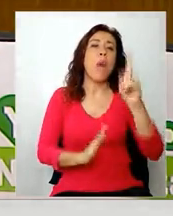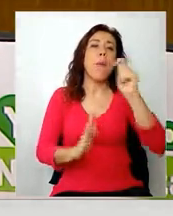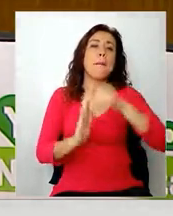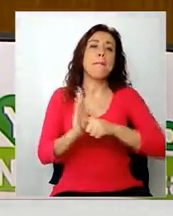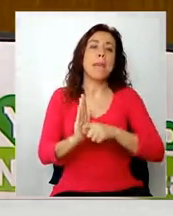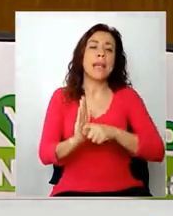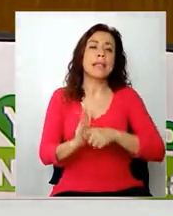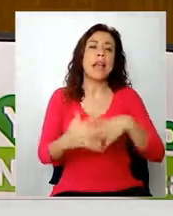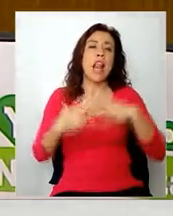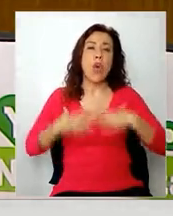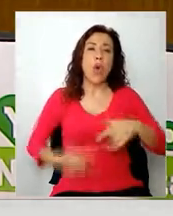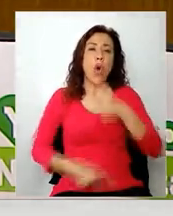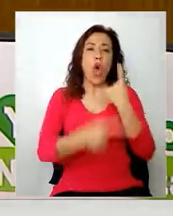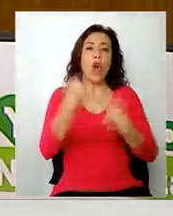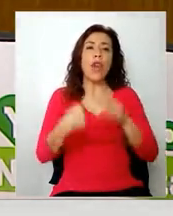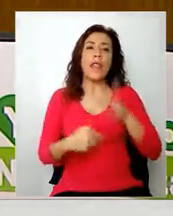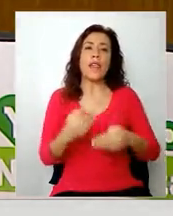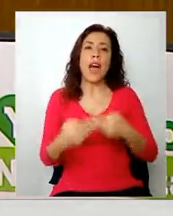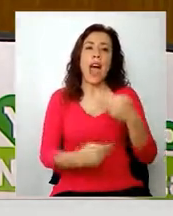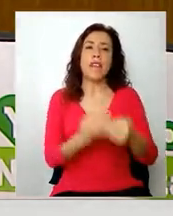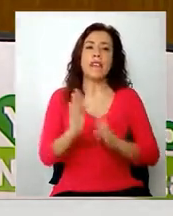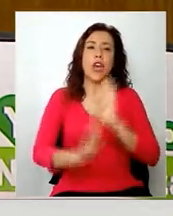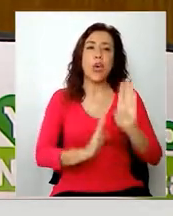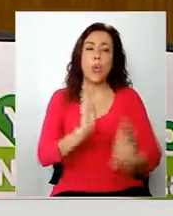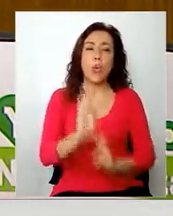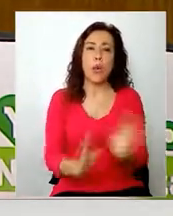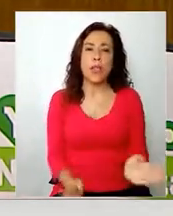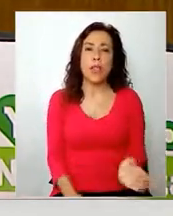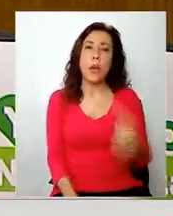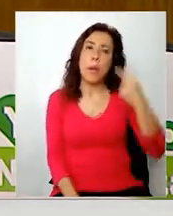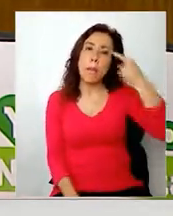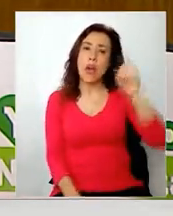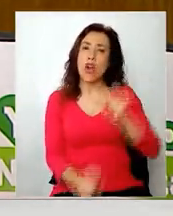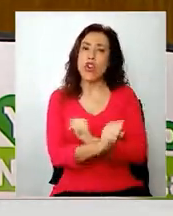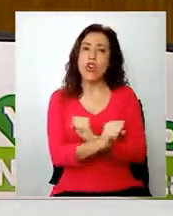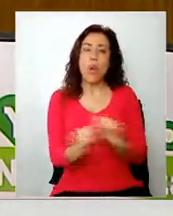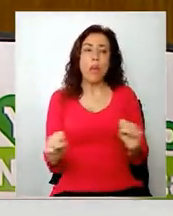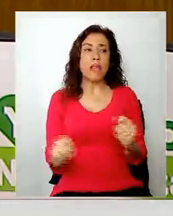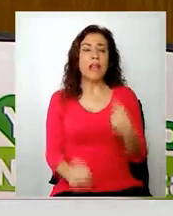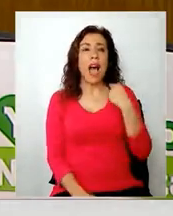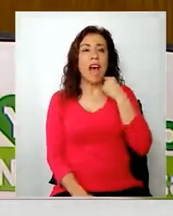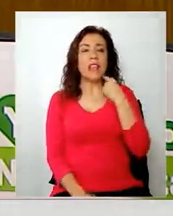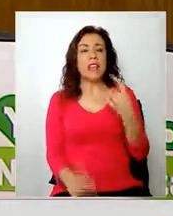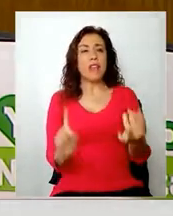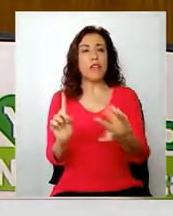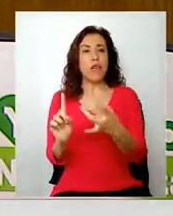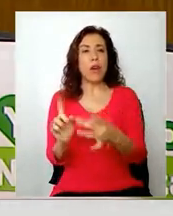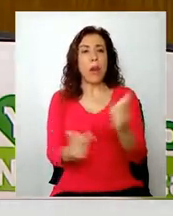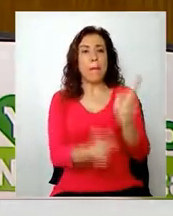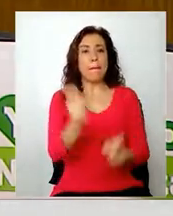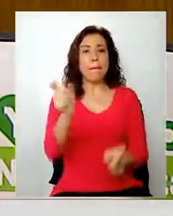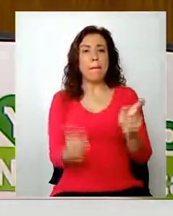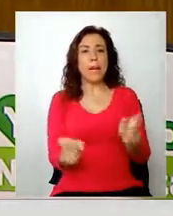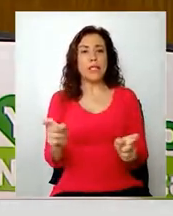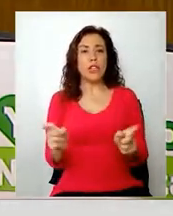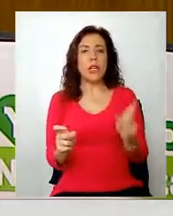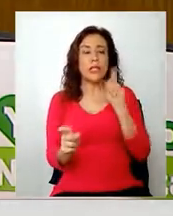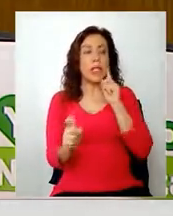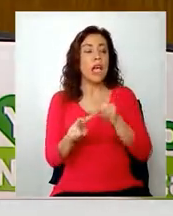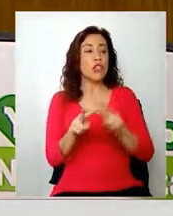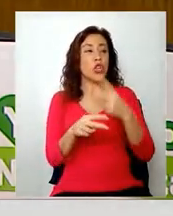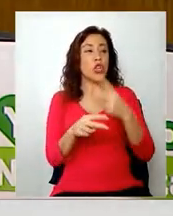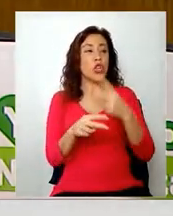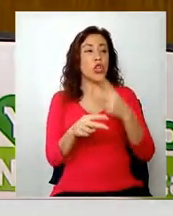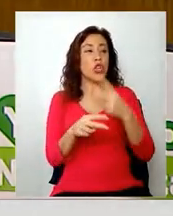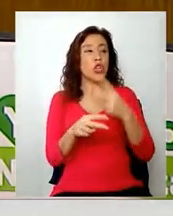debemos avanzar cuidando y protegiendo Pero esto no puede ser a Costa de vulnerar a personas que están ejerciendo un legítimo derecho no